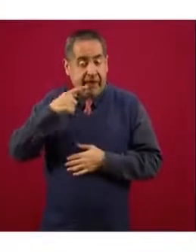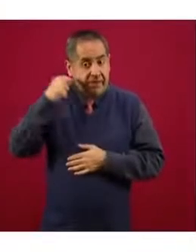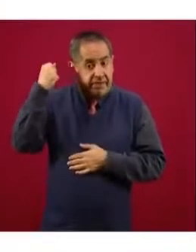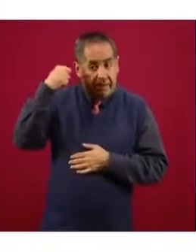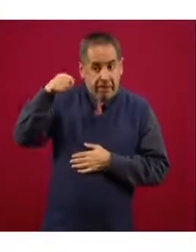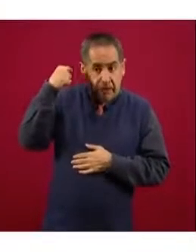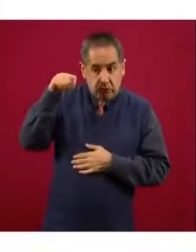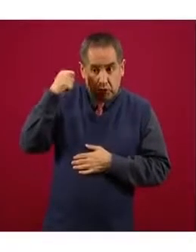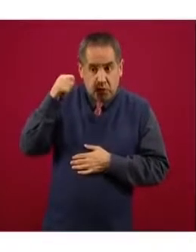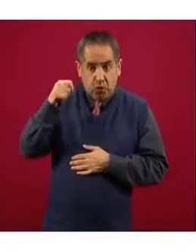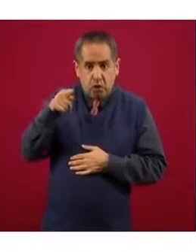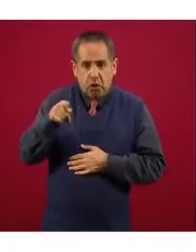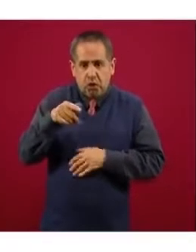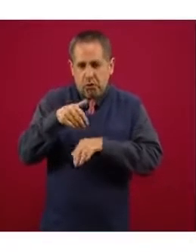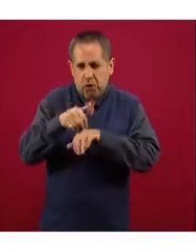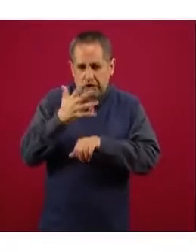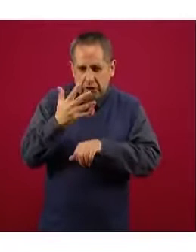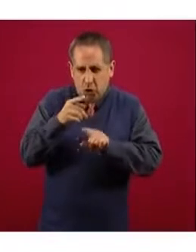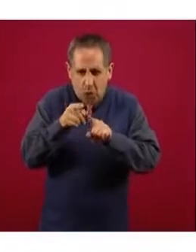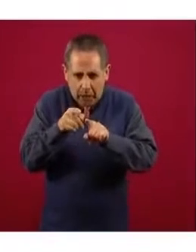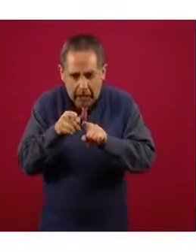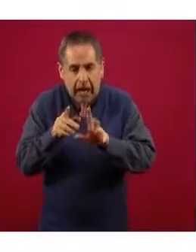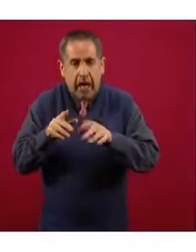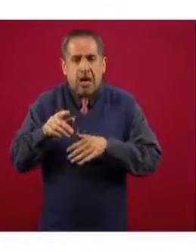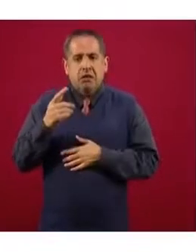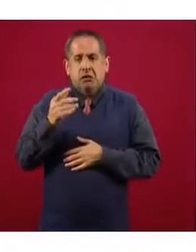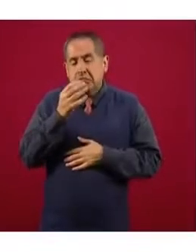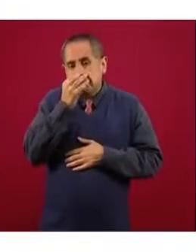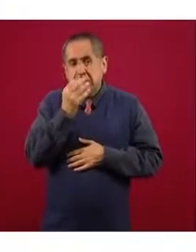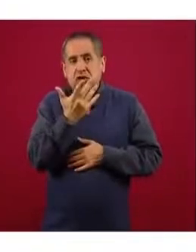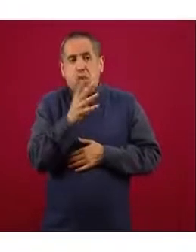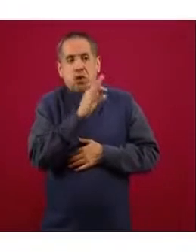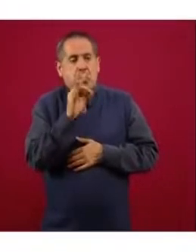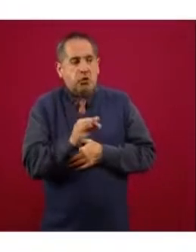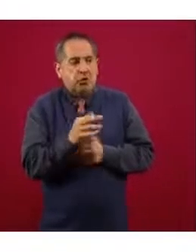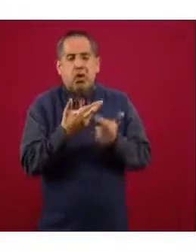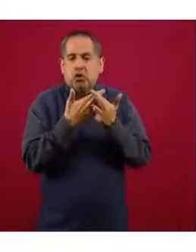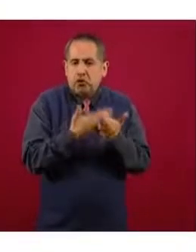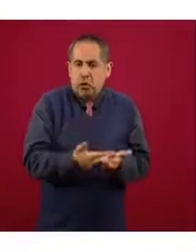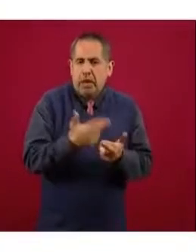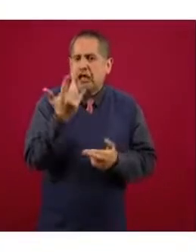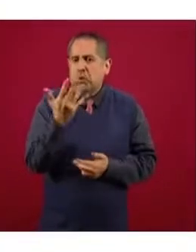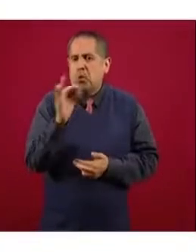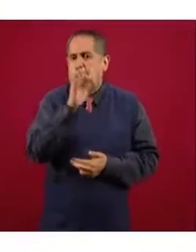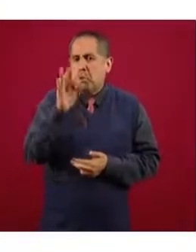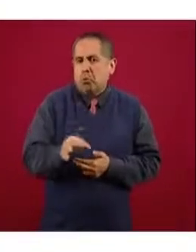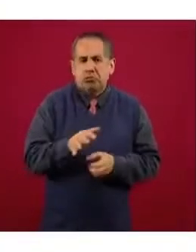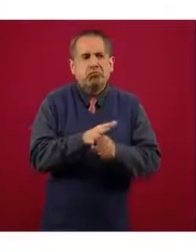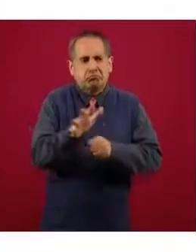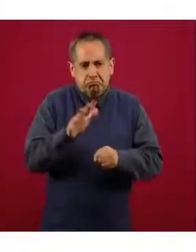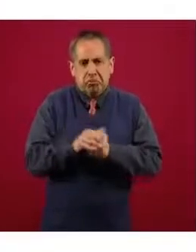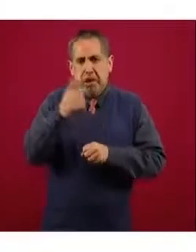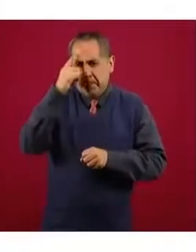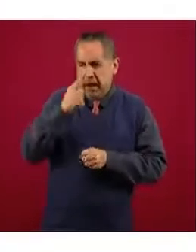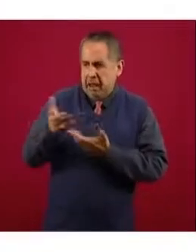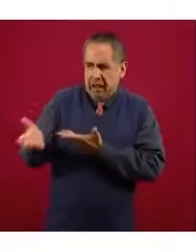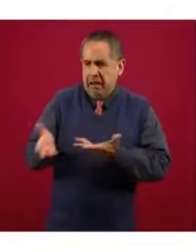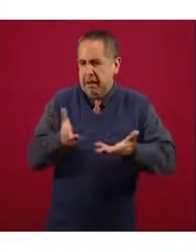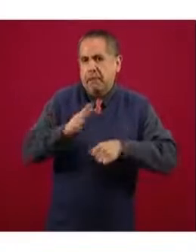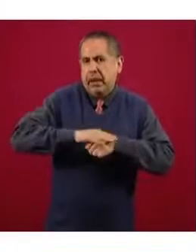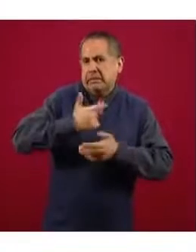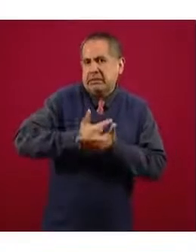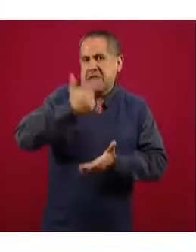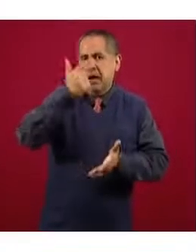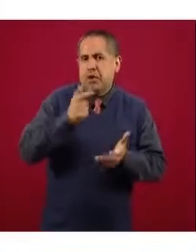que está en el quinto lugar, la ocupación es solo del 50% y tiene un 50% de disponibilidad. Entonces también